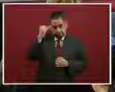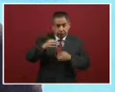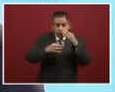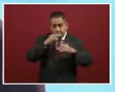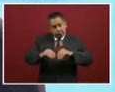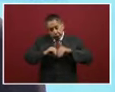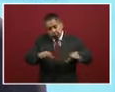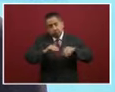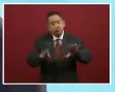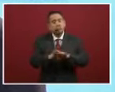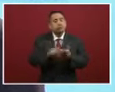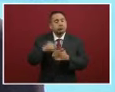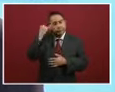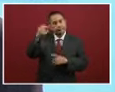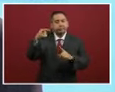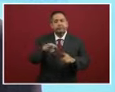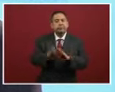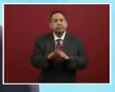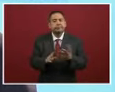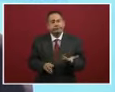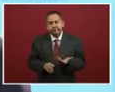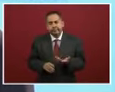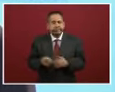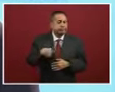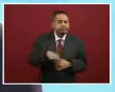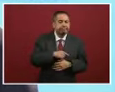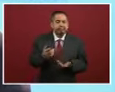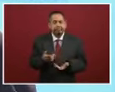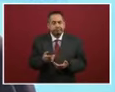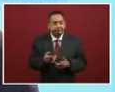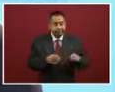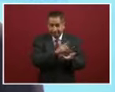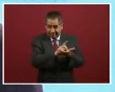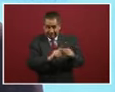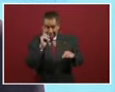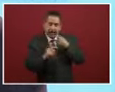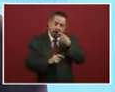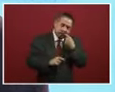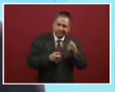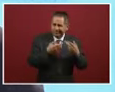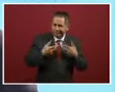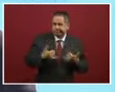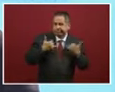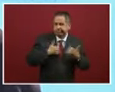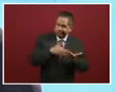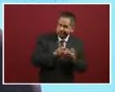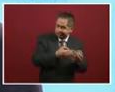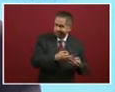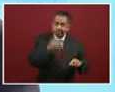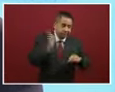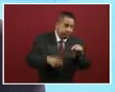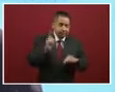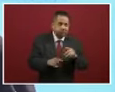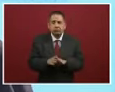tiene, parte de la idea de que no podemos atender o combatir la adicción o las adicciones a